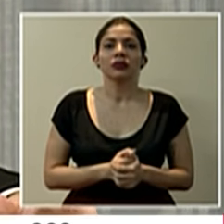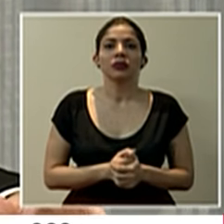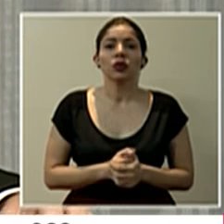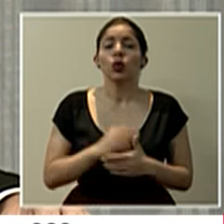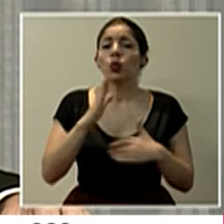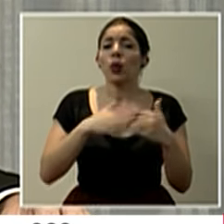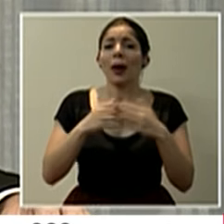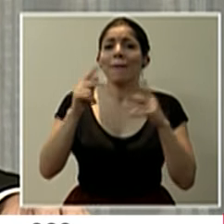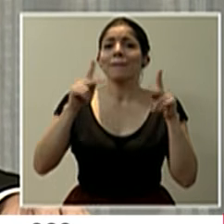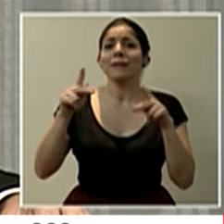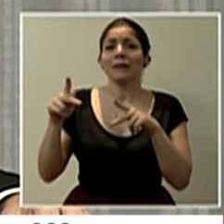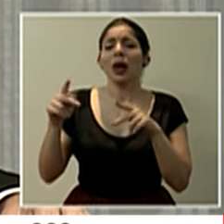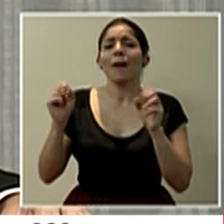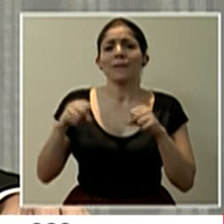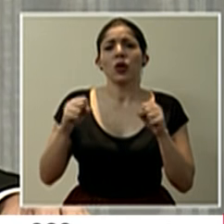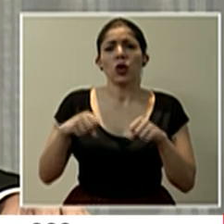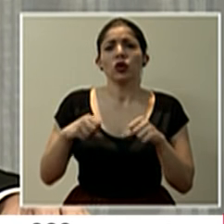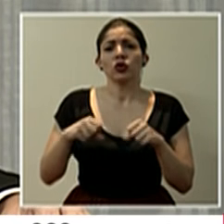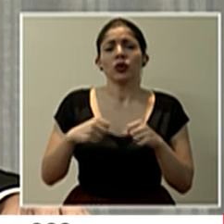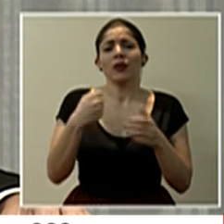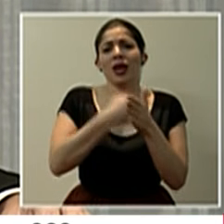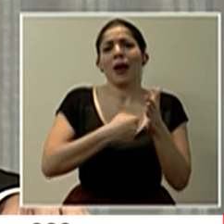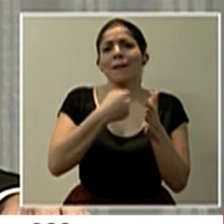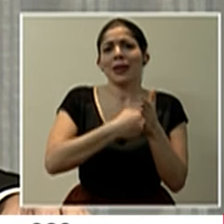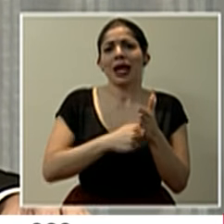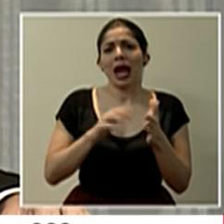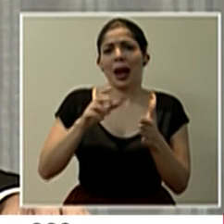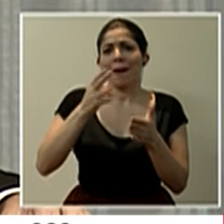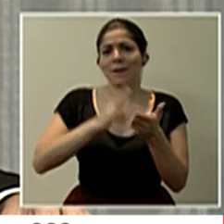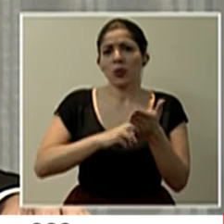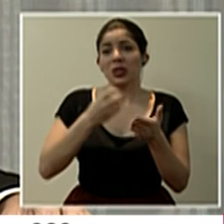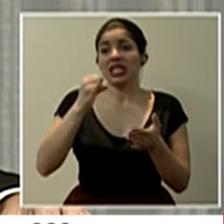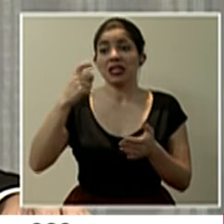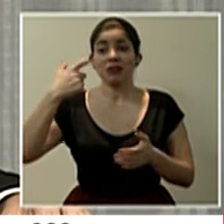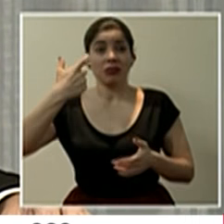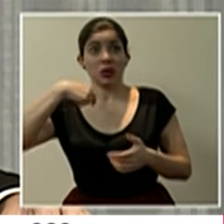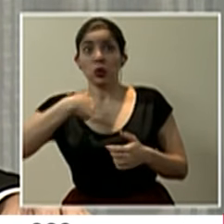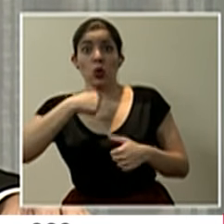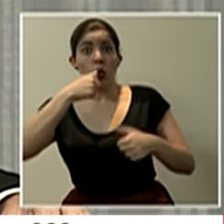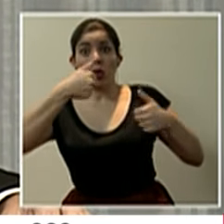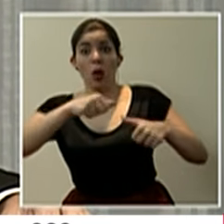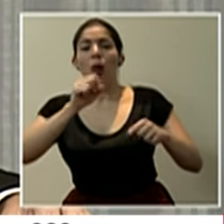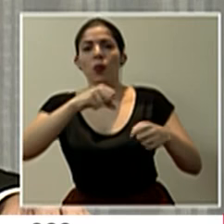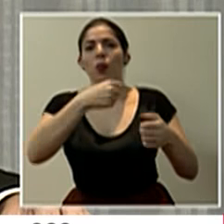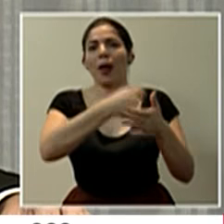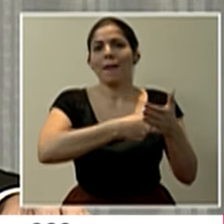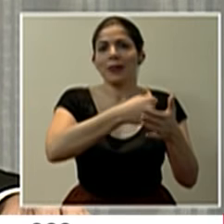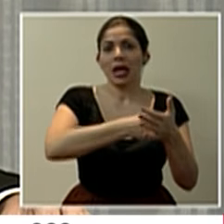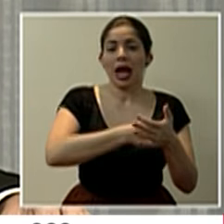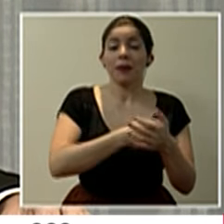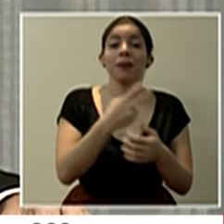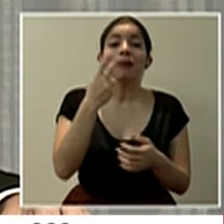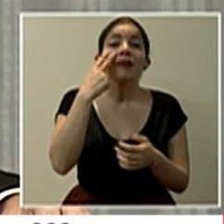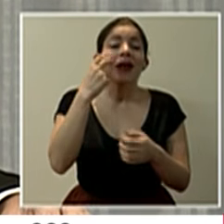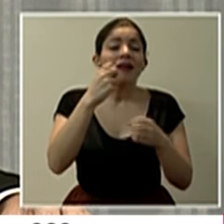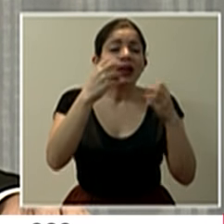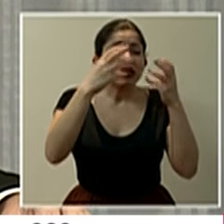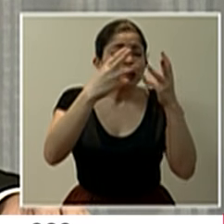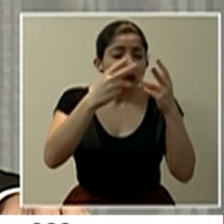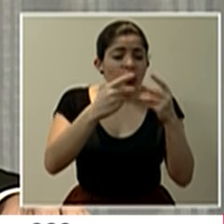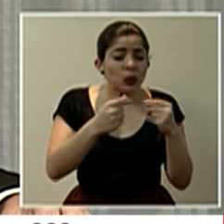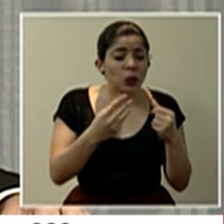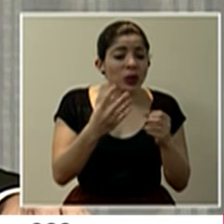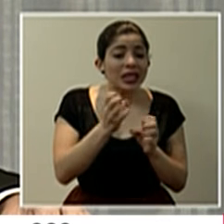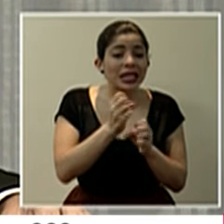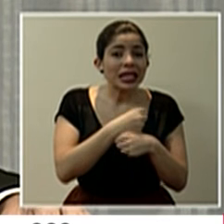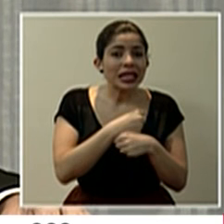Toda persona tiene la posibilidad de impugnar su parte si es que no está de acuerdo con lo que se establece el parte. Ya para ver los datos de cuántas se han